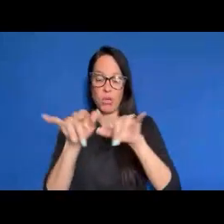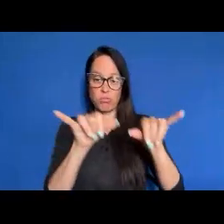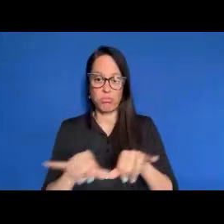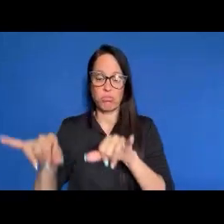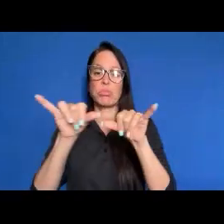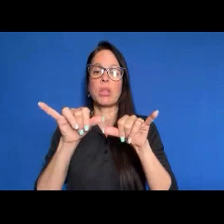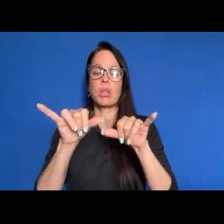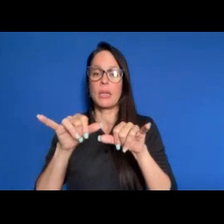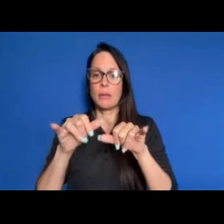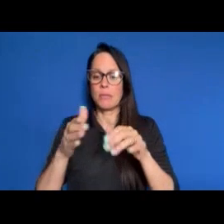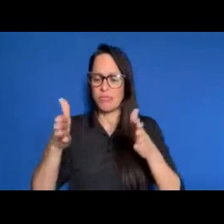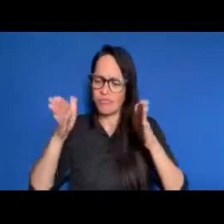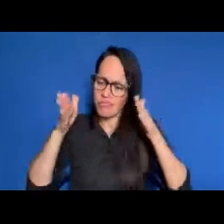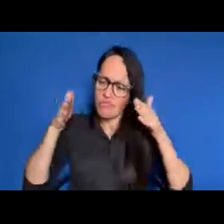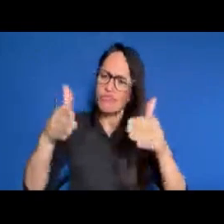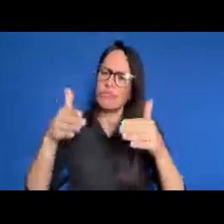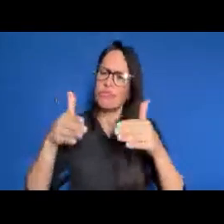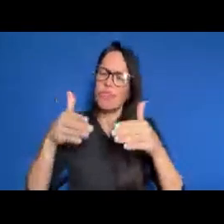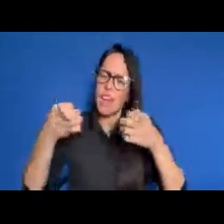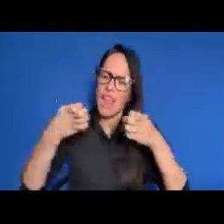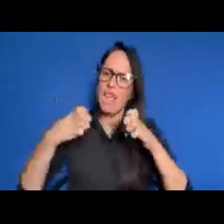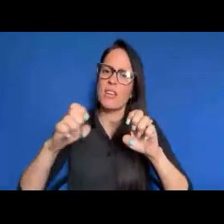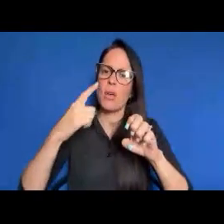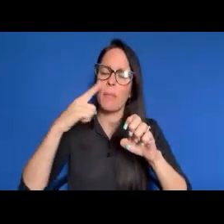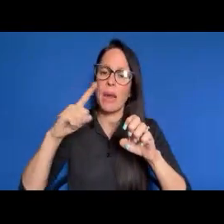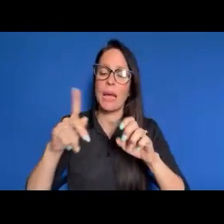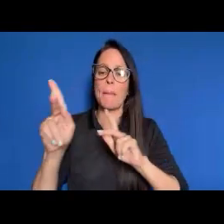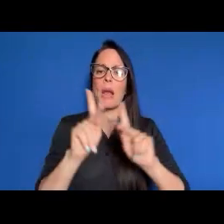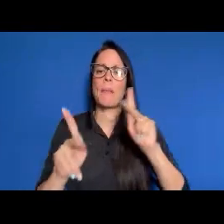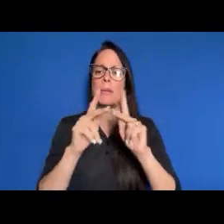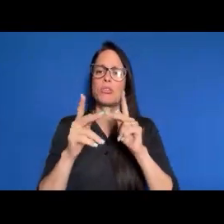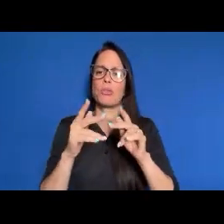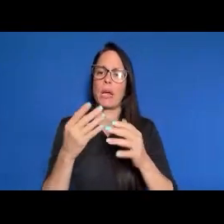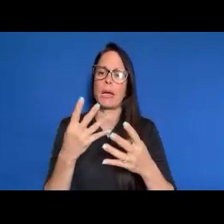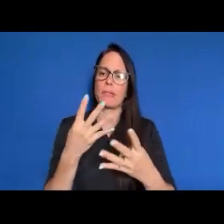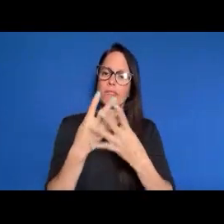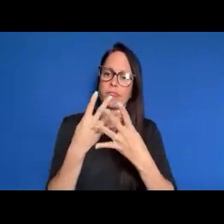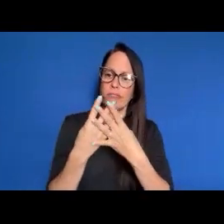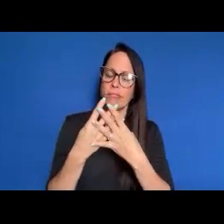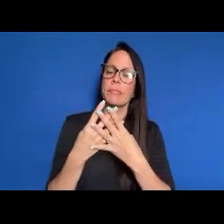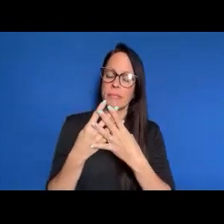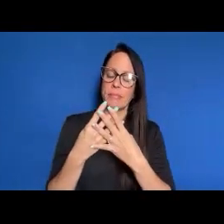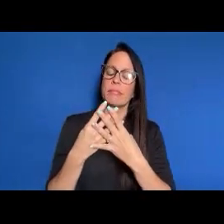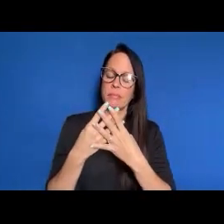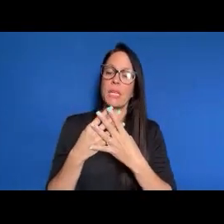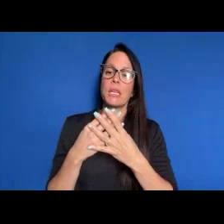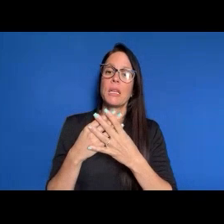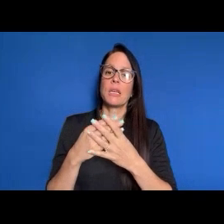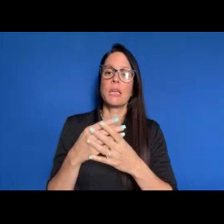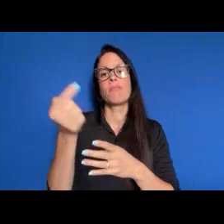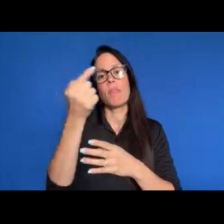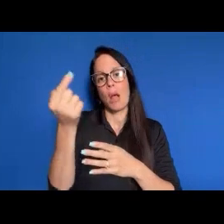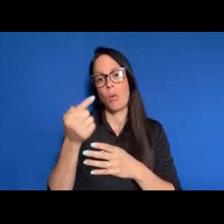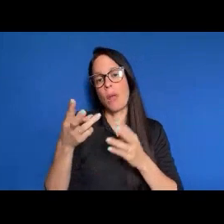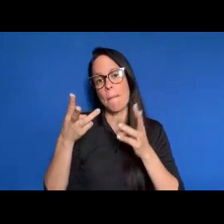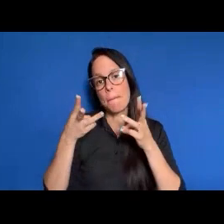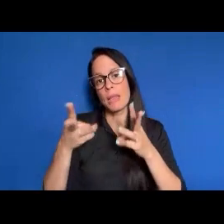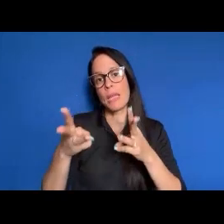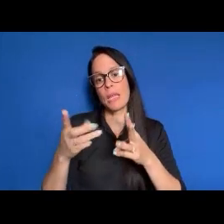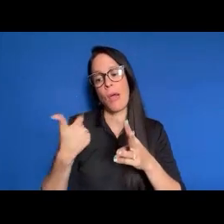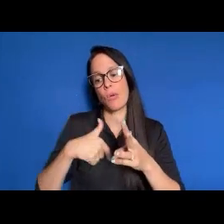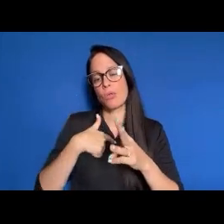esta población carcelaria, ¿verdad? Y que de alguna forma retomemos lo que en algún momento,